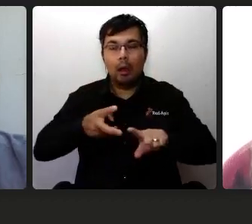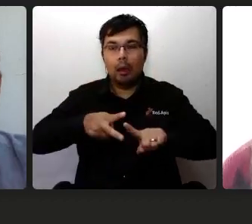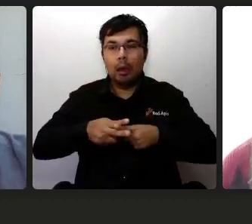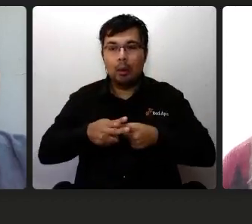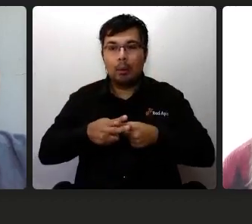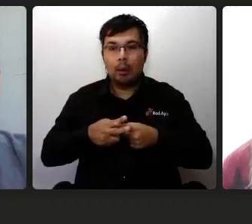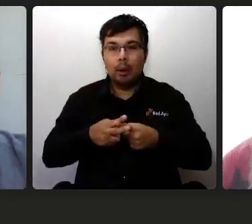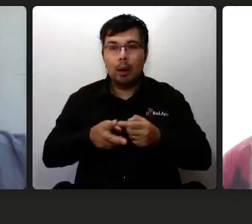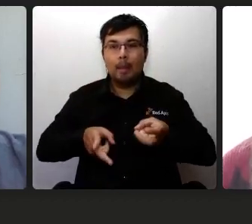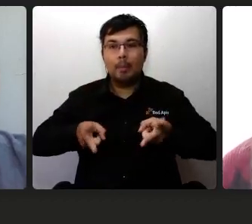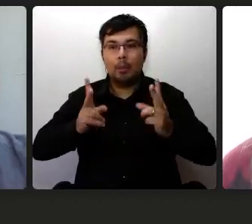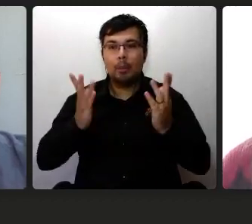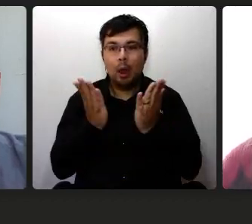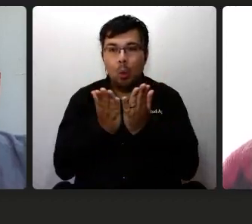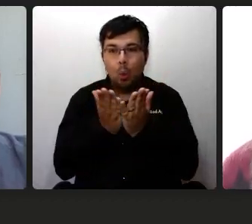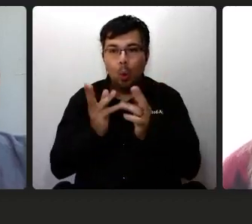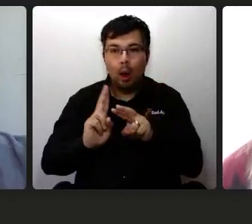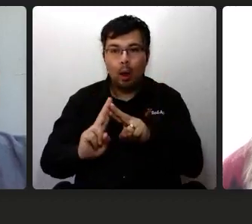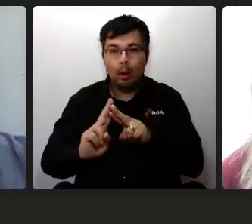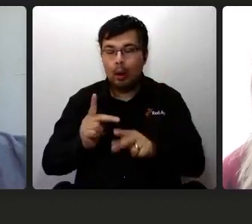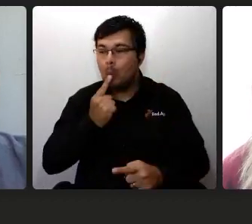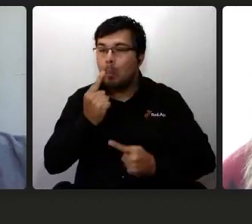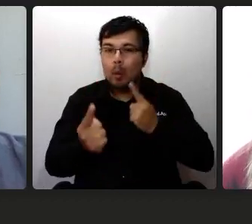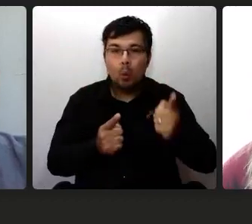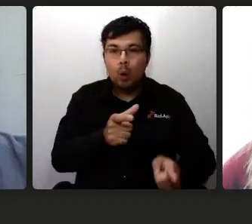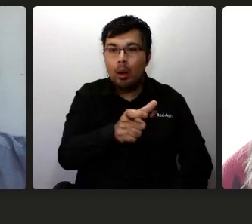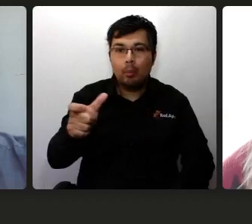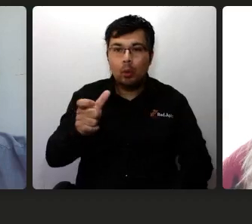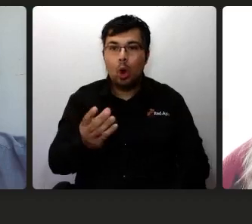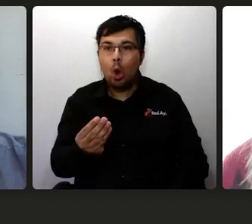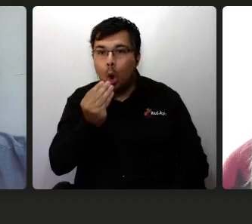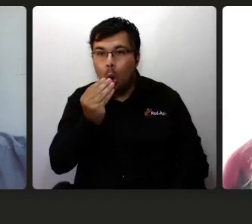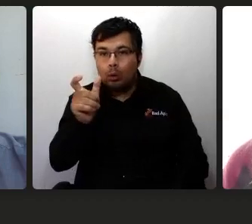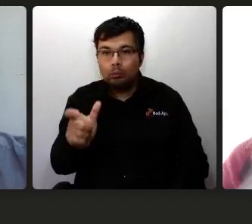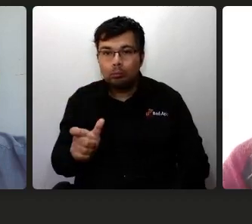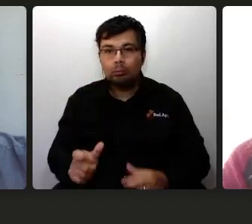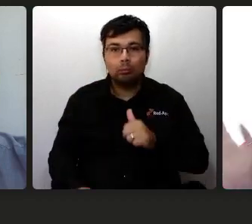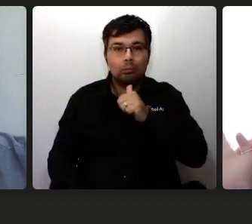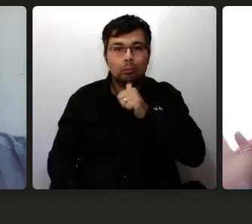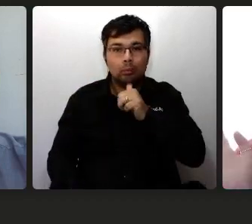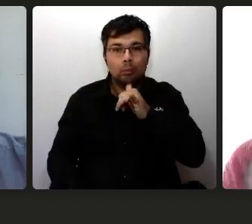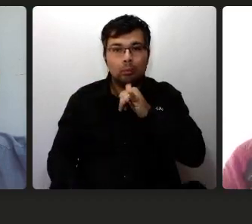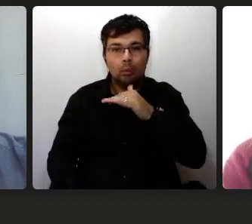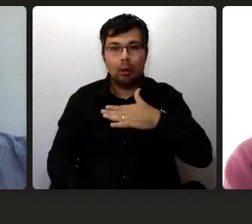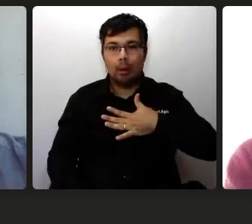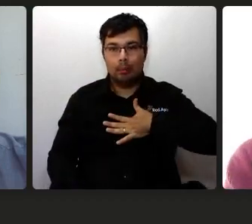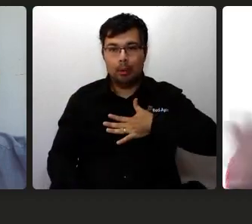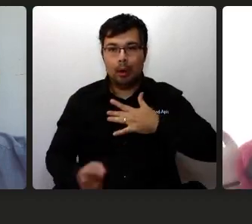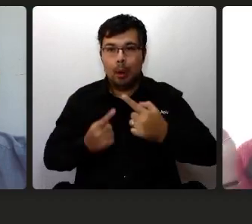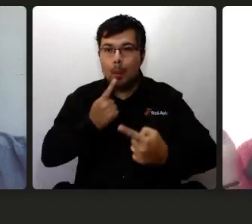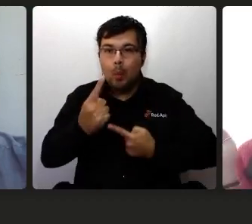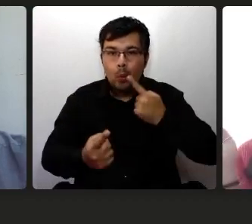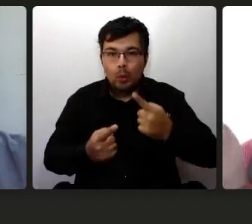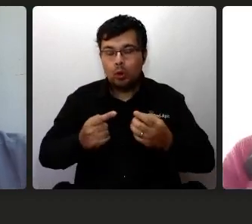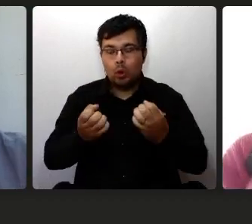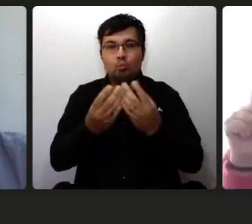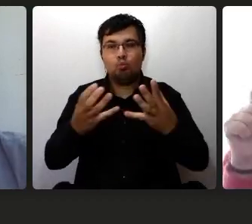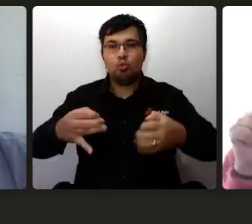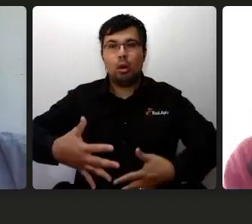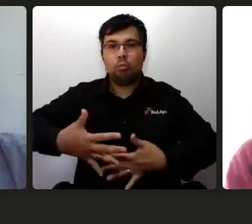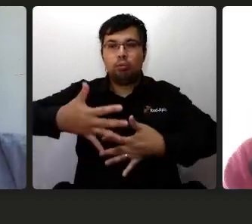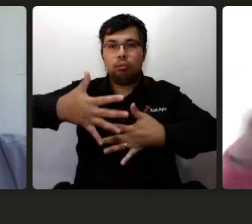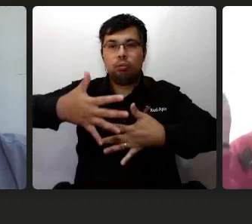estudios y preguntar a los consumidores, preguntar a mí, no sé, bueno, a mí yo tengo infinitos chats y a mí me llegan todo el día encuestas, por